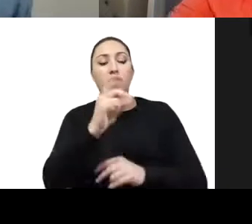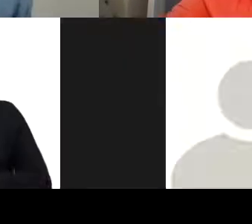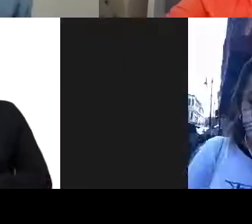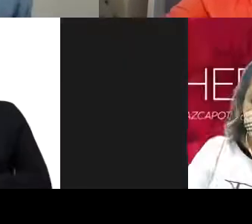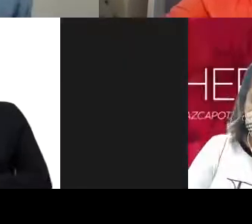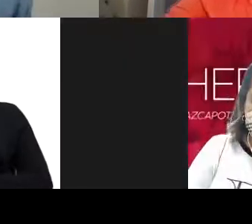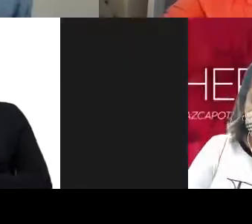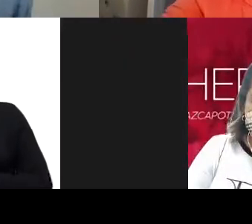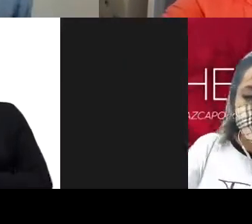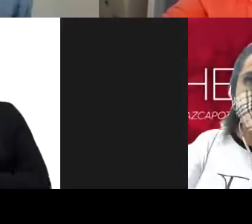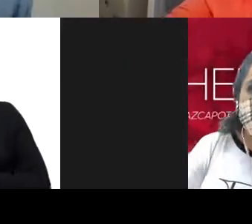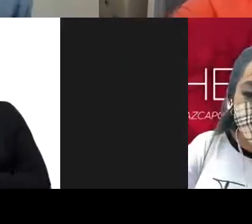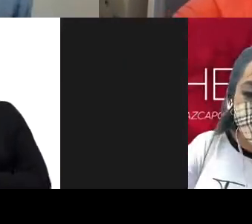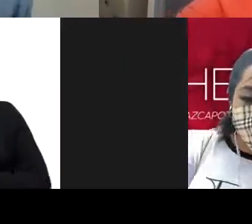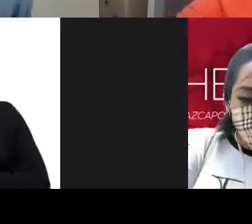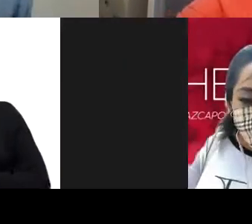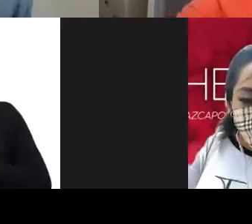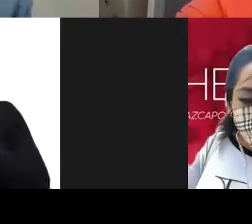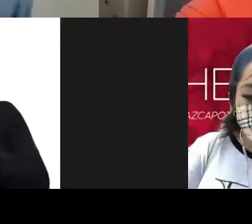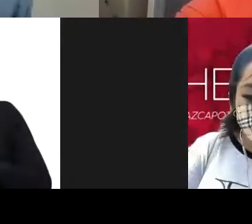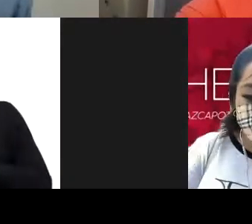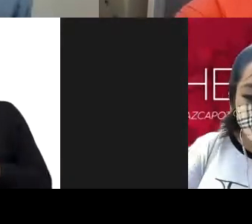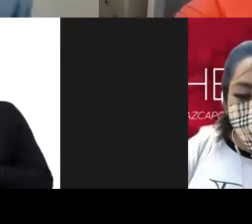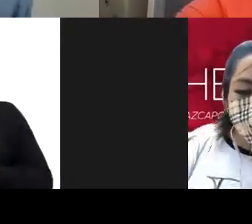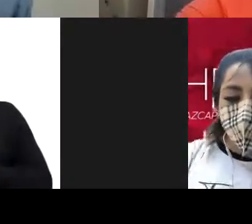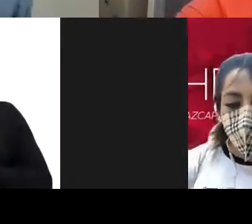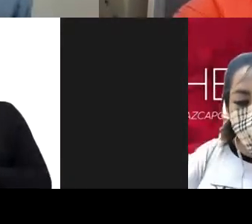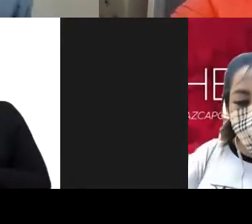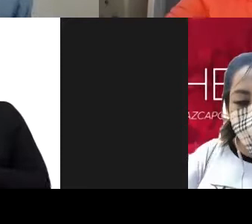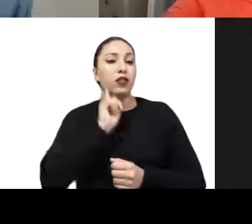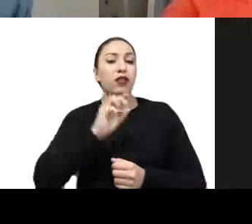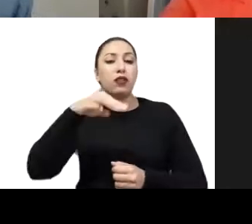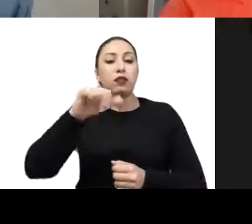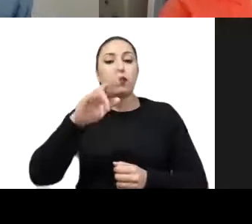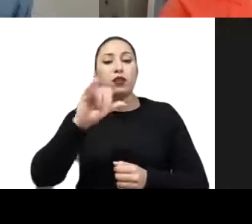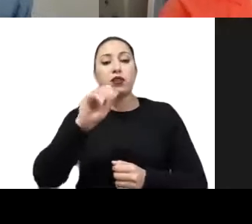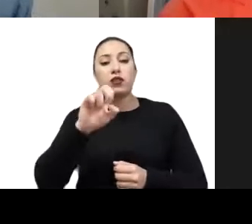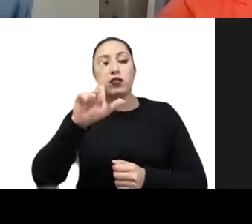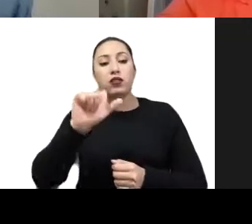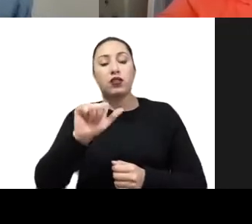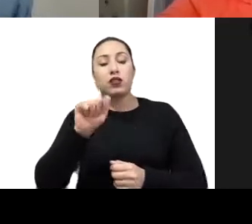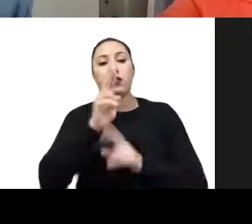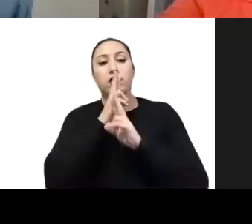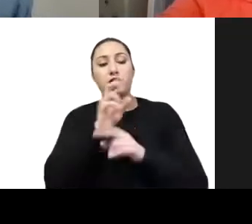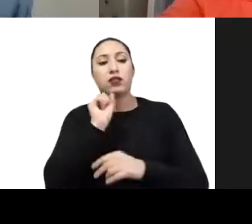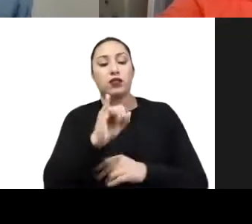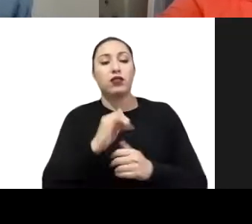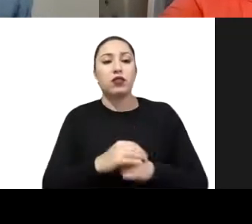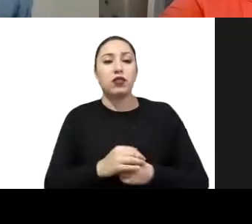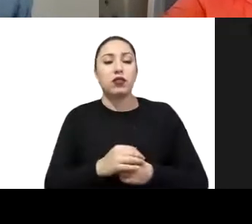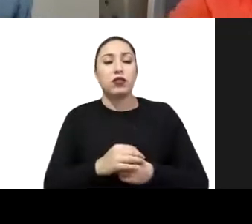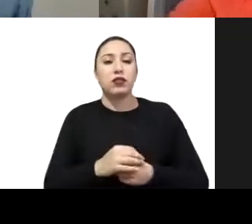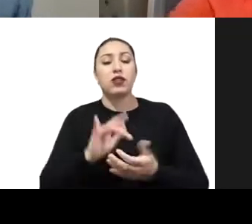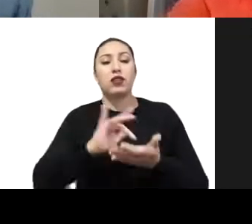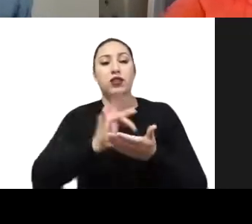Trejo. Ana Hernández, a favor. Gracias. Diputada Marisela Zúñiga Cerón. Marisela Zúñiga, a favor. Gracias.